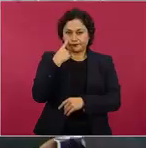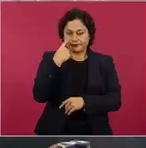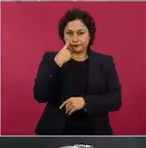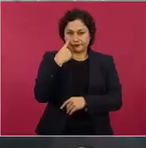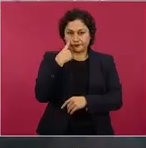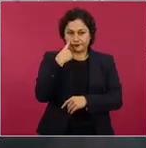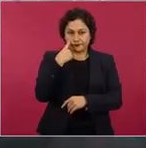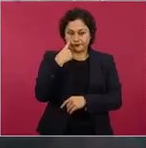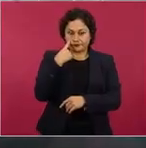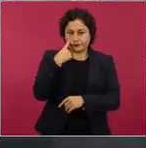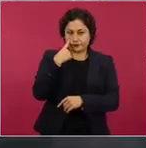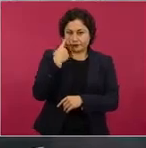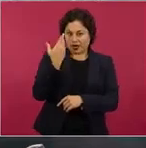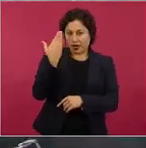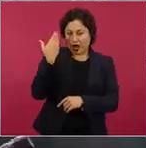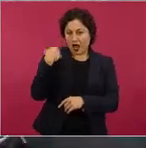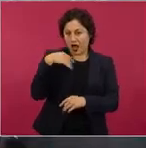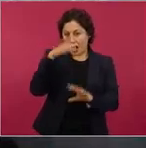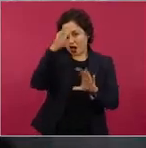quedamos